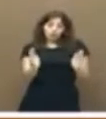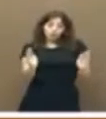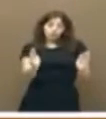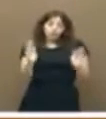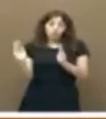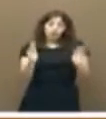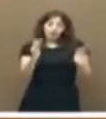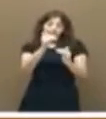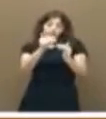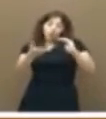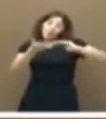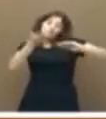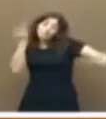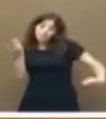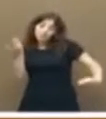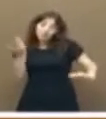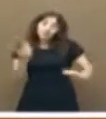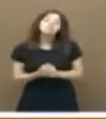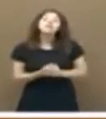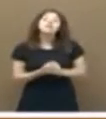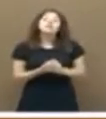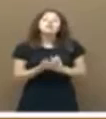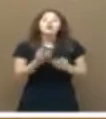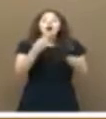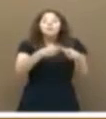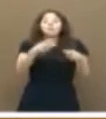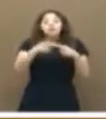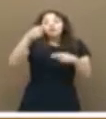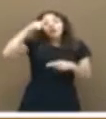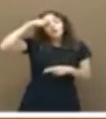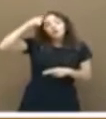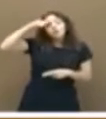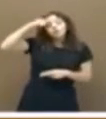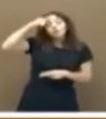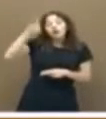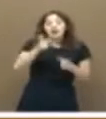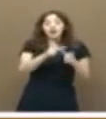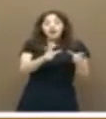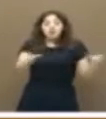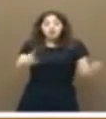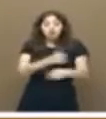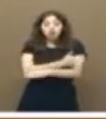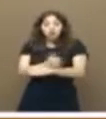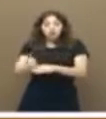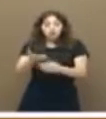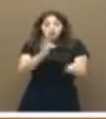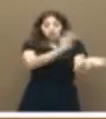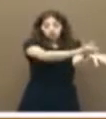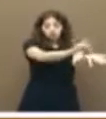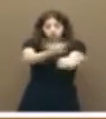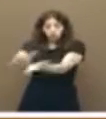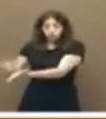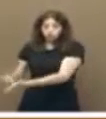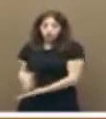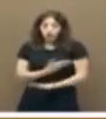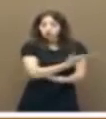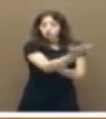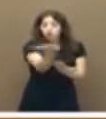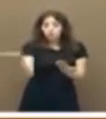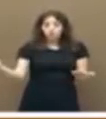nos permitirá establecer una política cultural que llegue al ciudadano, que llegue a los colectivos y que esté perfectamente coordinada con las